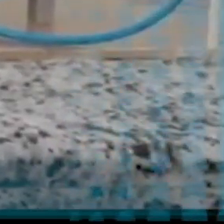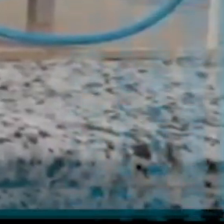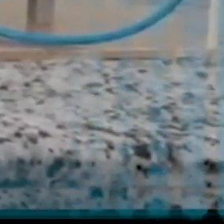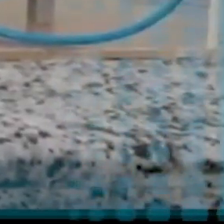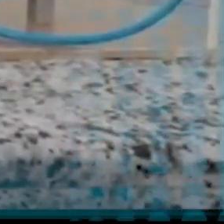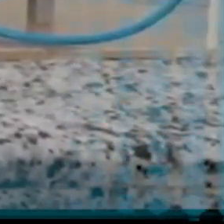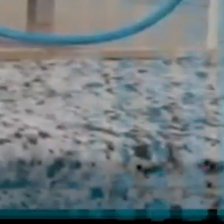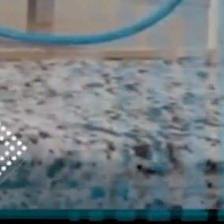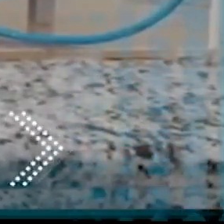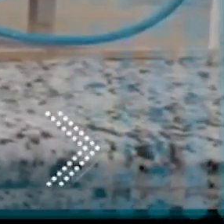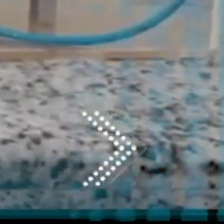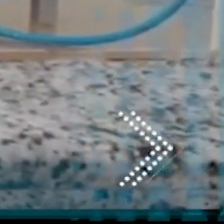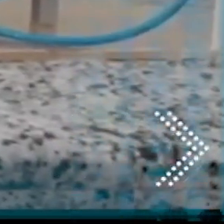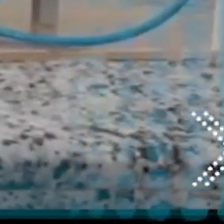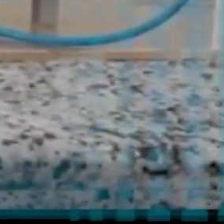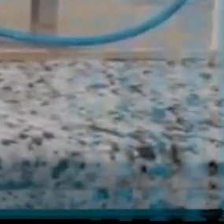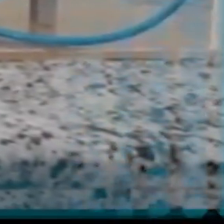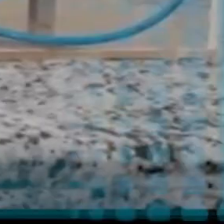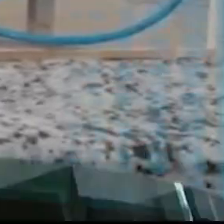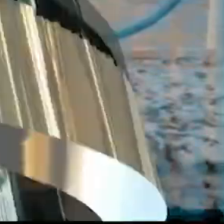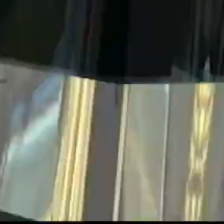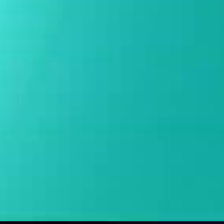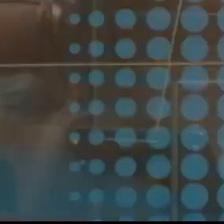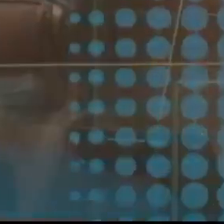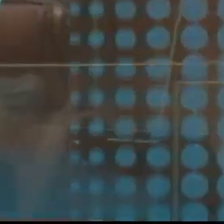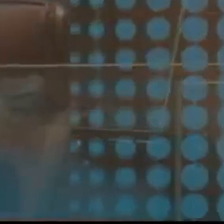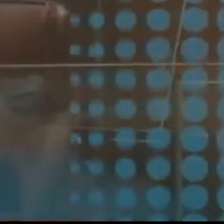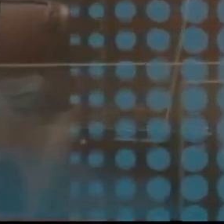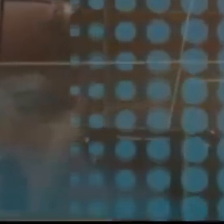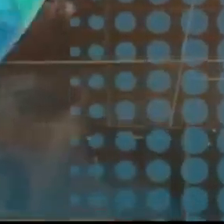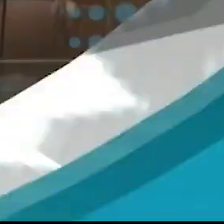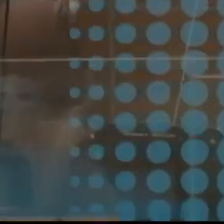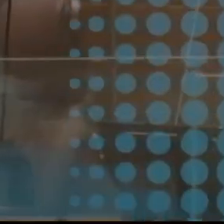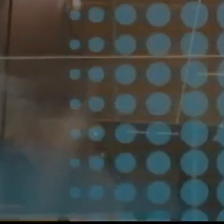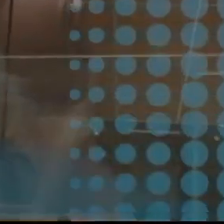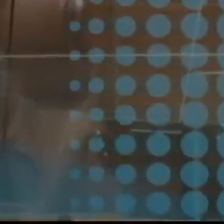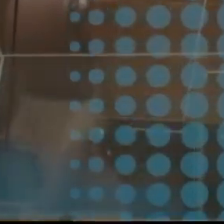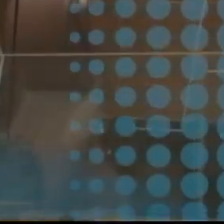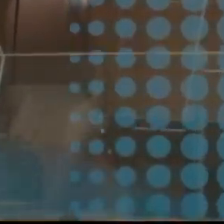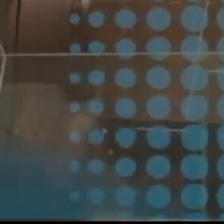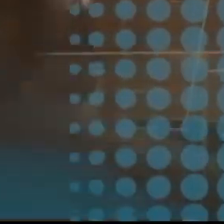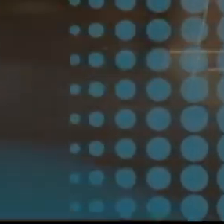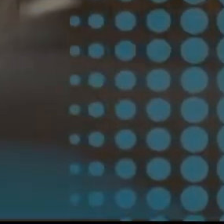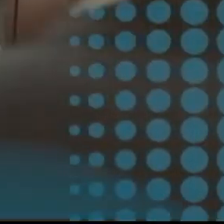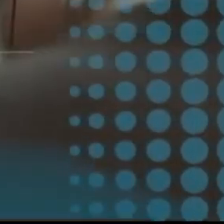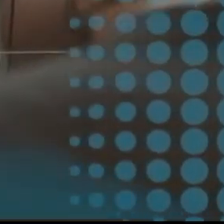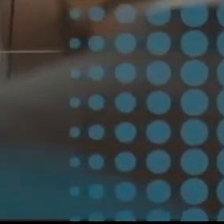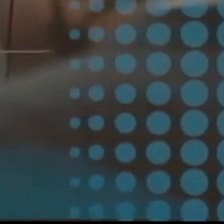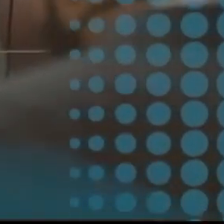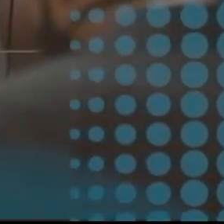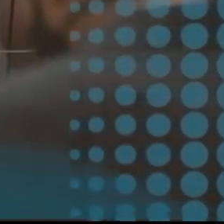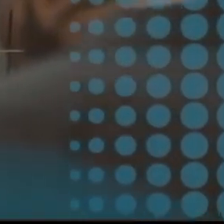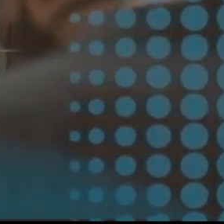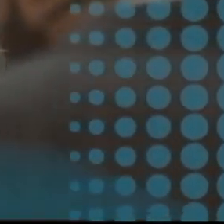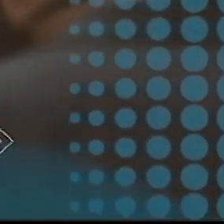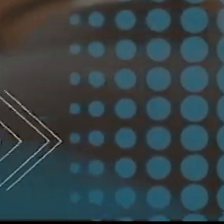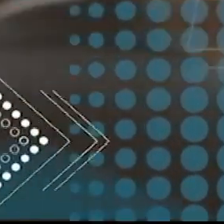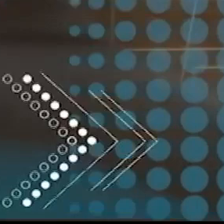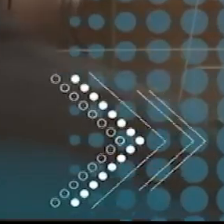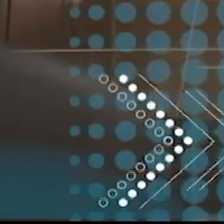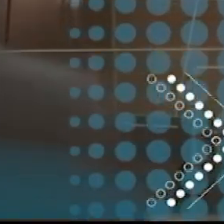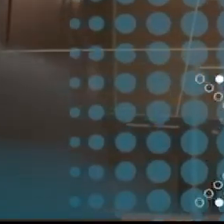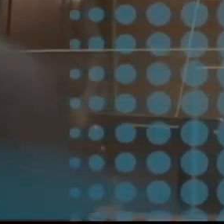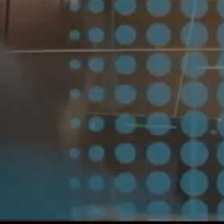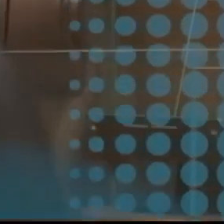ya superaron la fase de prueba con animales. El Consejo Nacional de Rectores CONARE asegura que llegarán hasta las